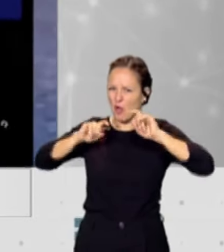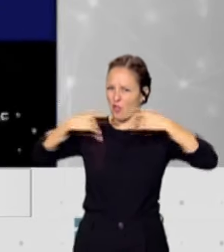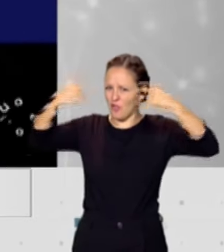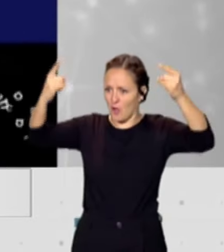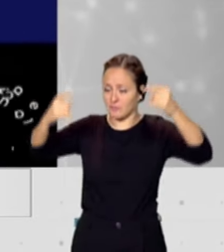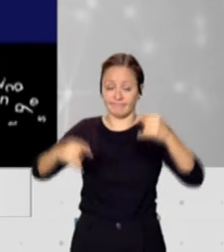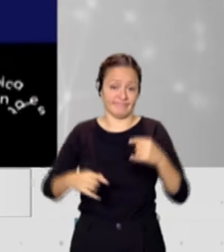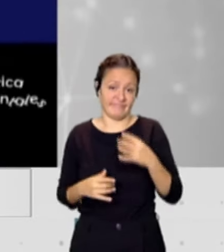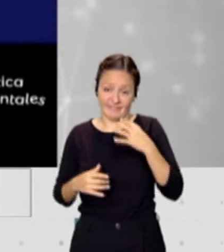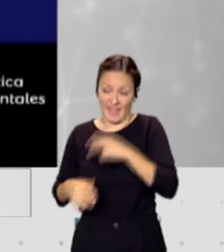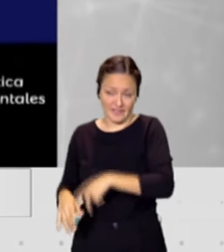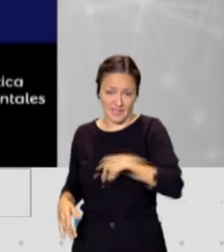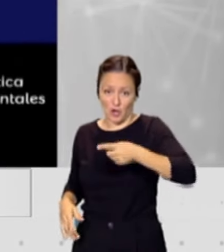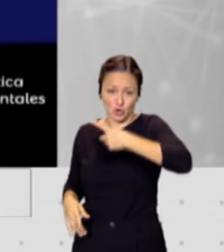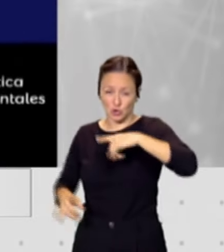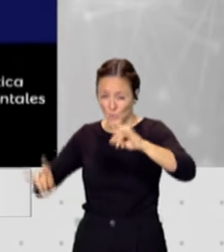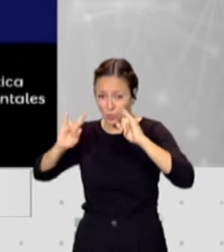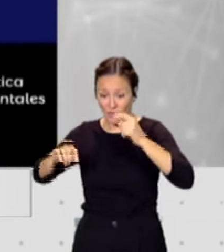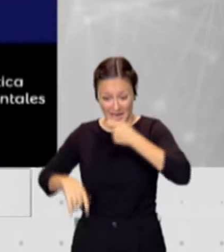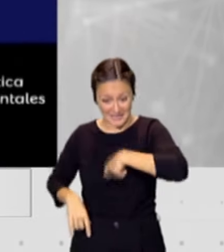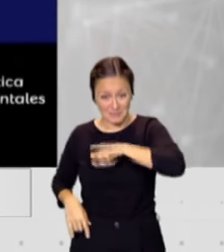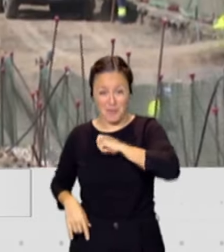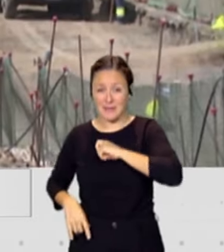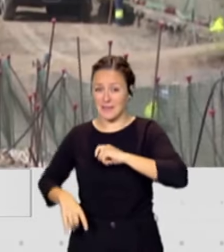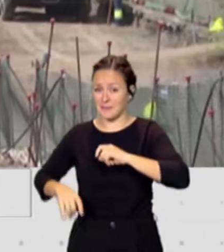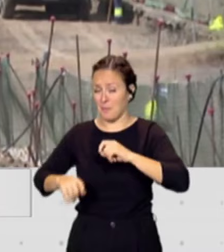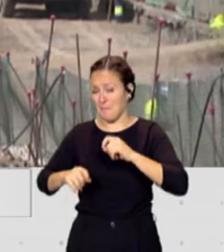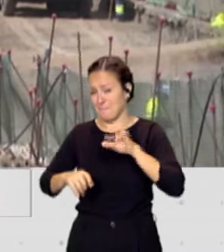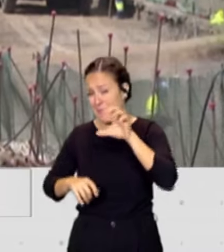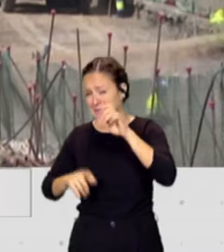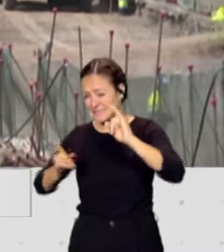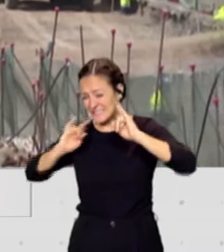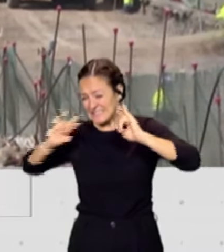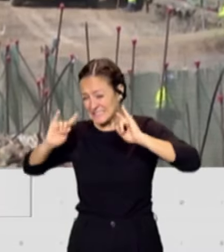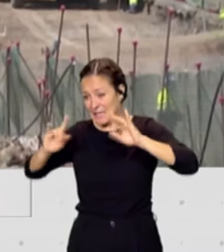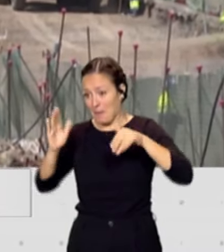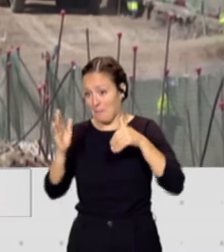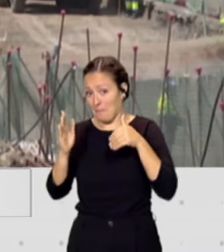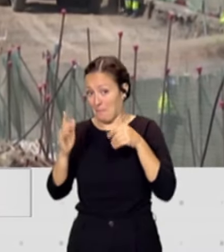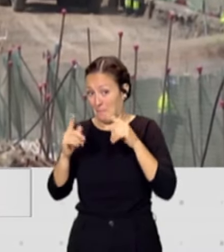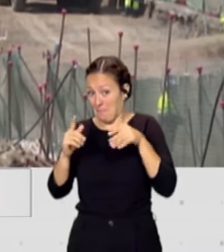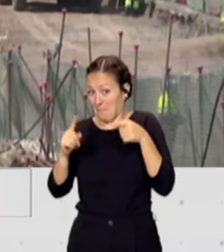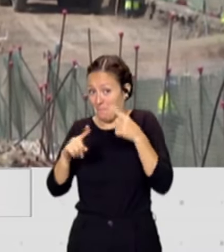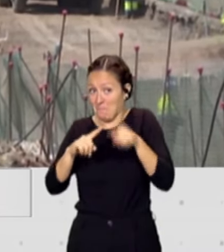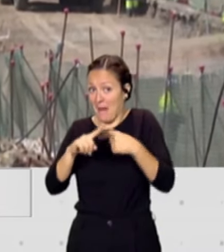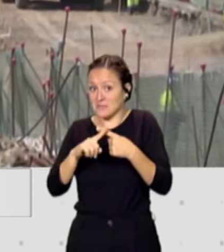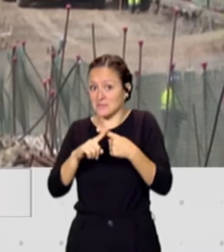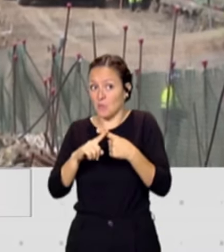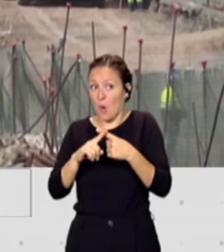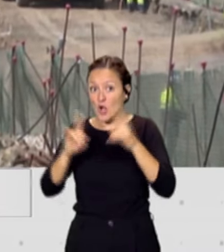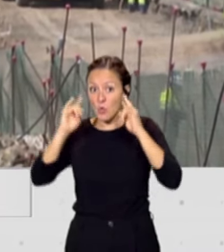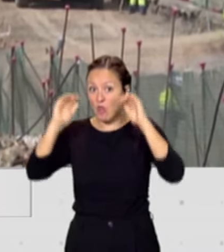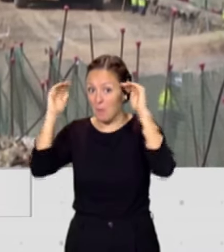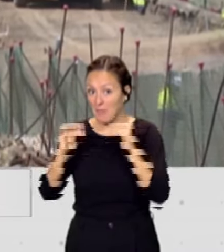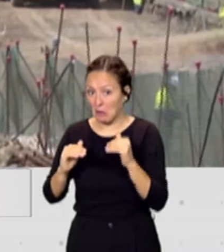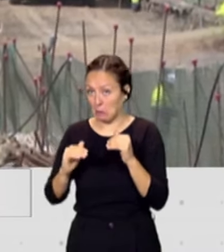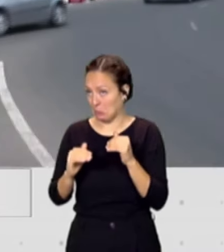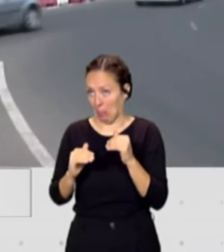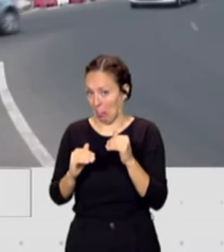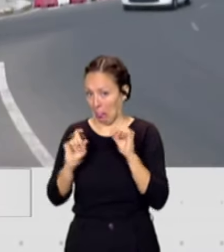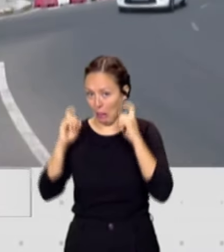muy ruidosos España es un país muy ruidoso y hace gada de serlo que es lo triste eh No no